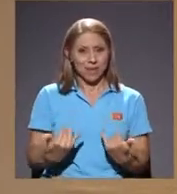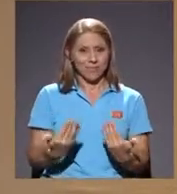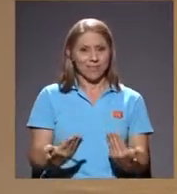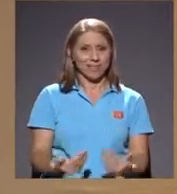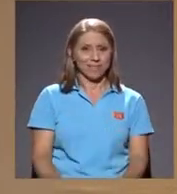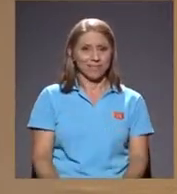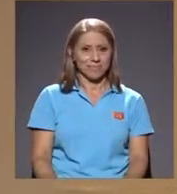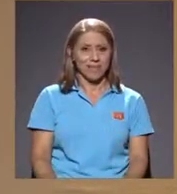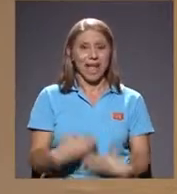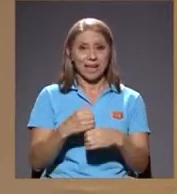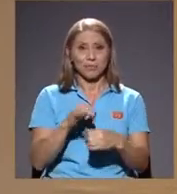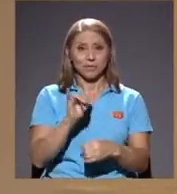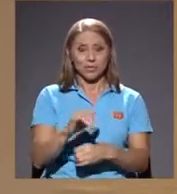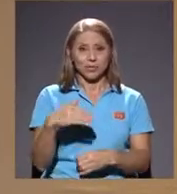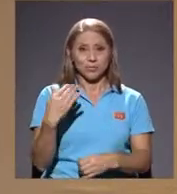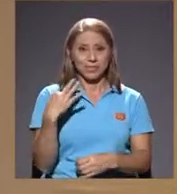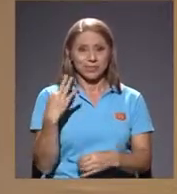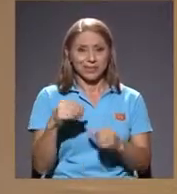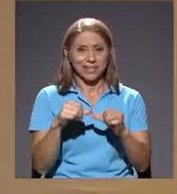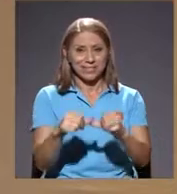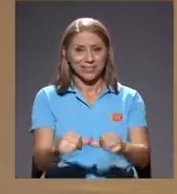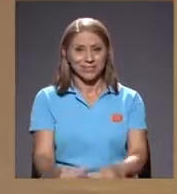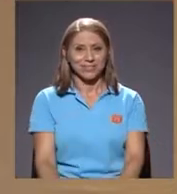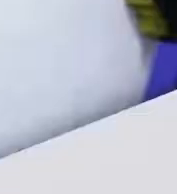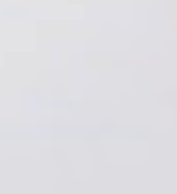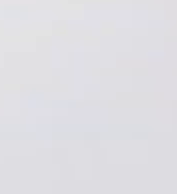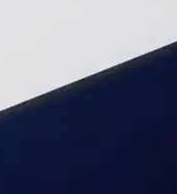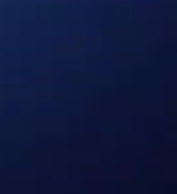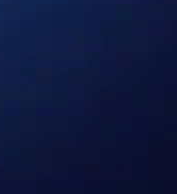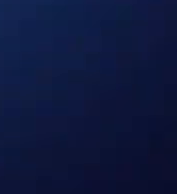haremos eso una vez que el canal los invitas